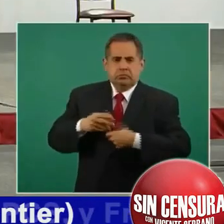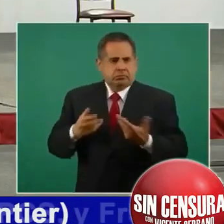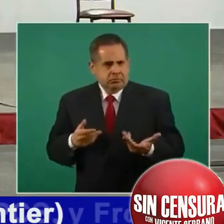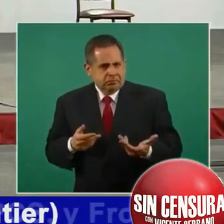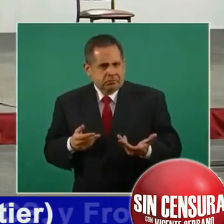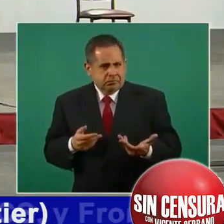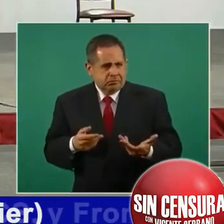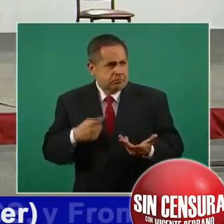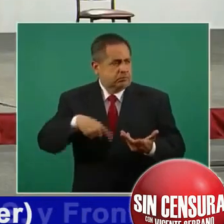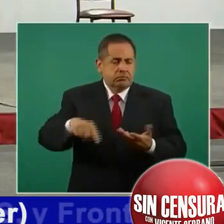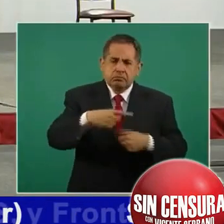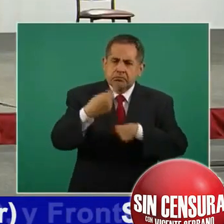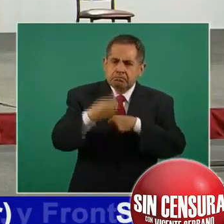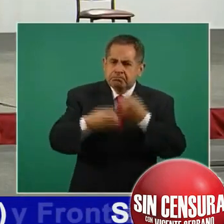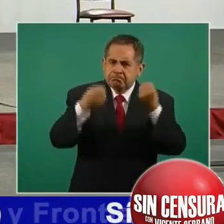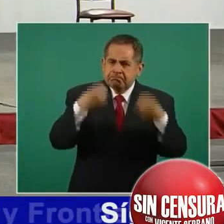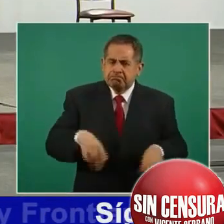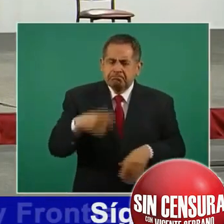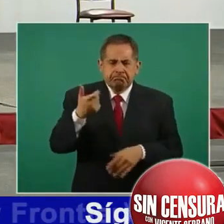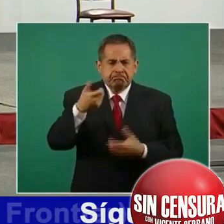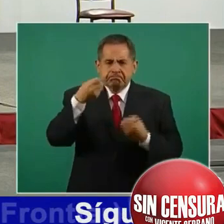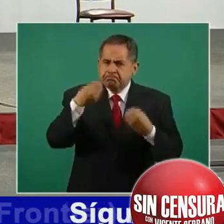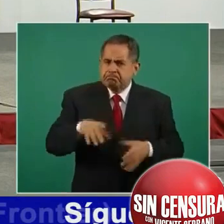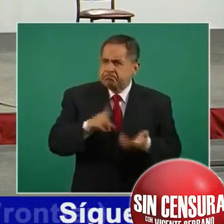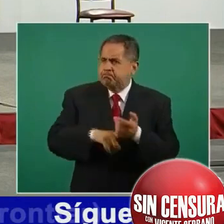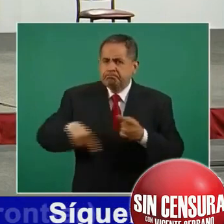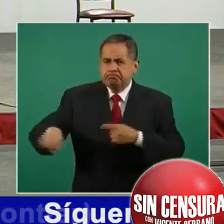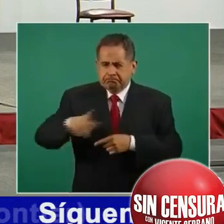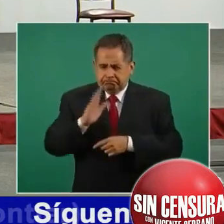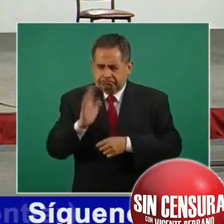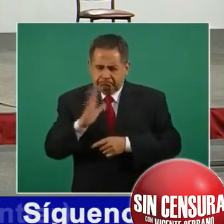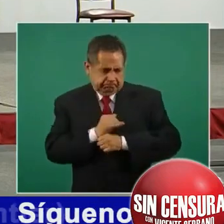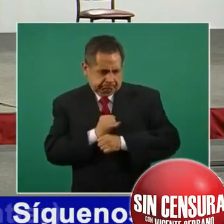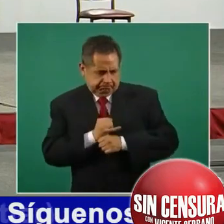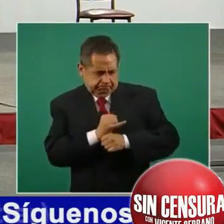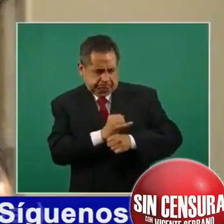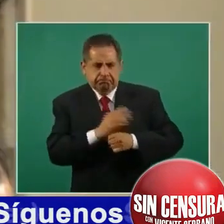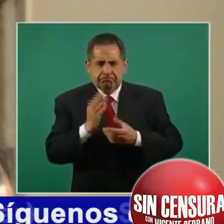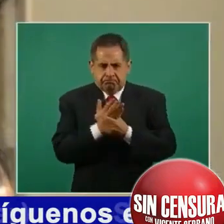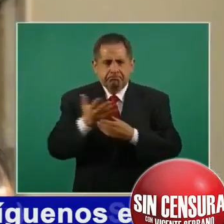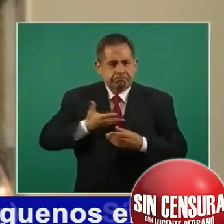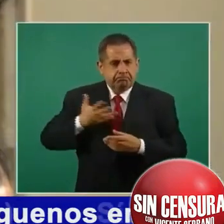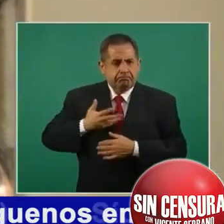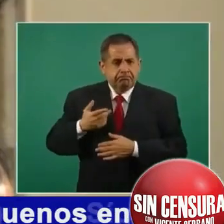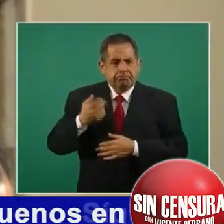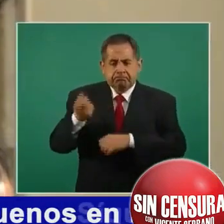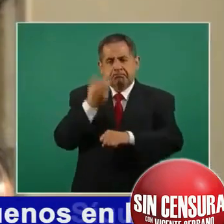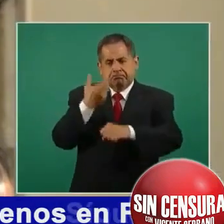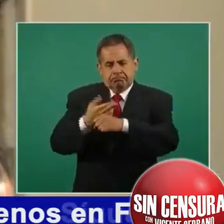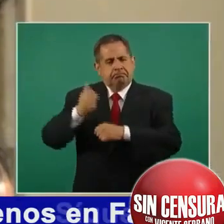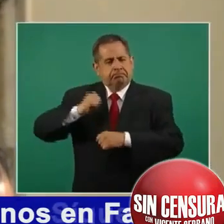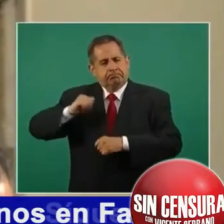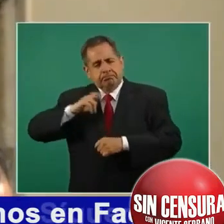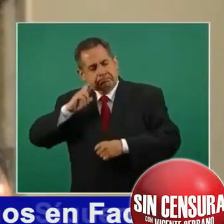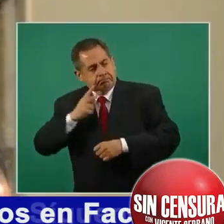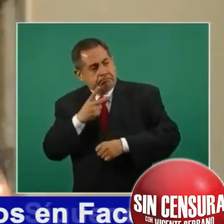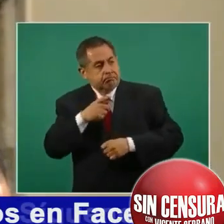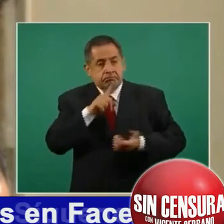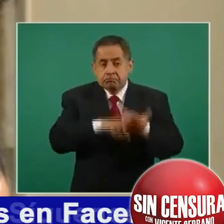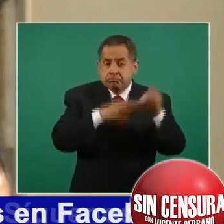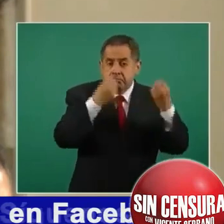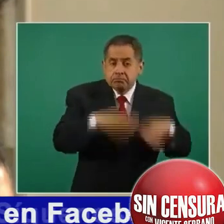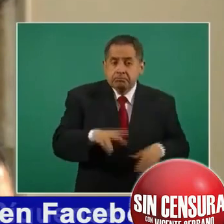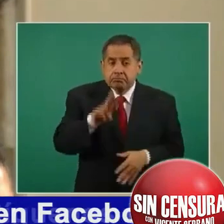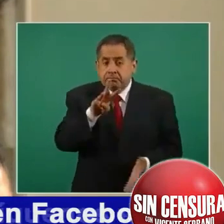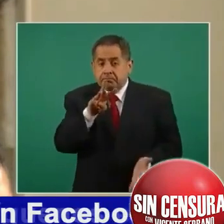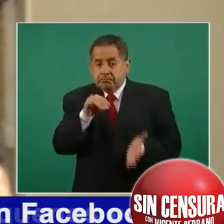que hay un daño patrimonial, esto por investigaciones ya generadas por la propia secretaria en su momento, por más de 3,000